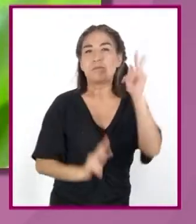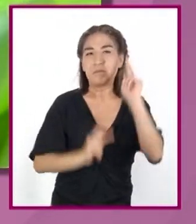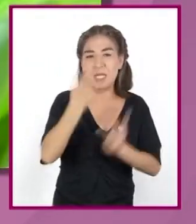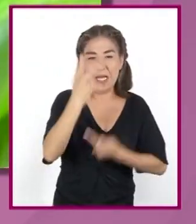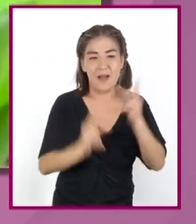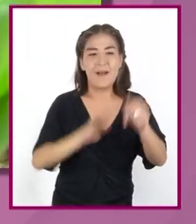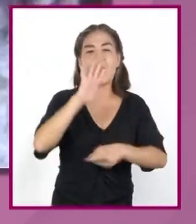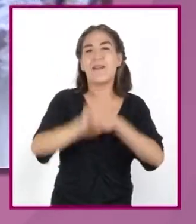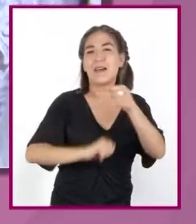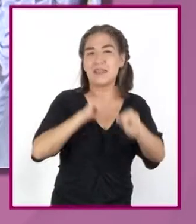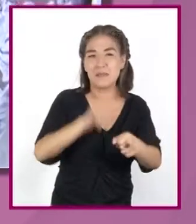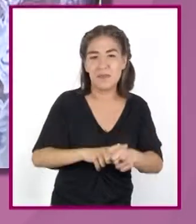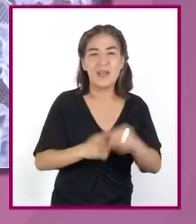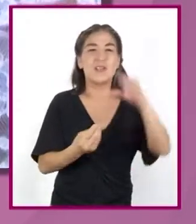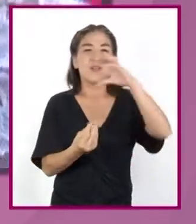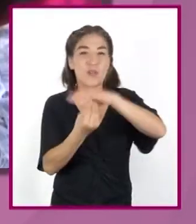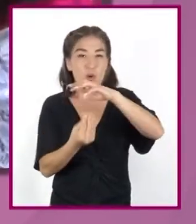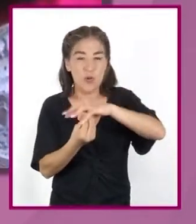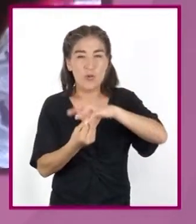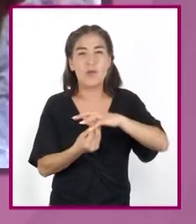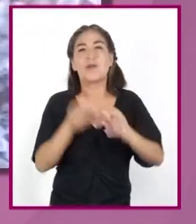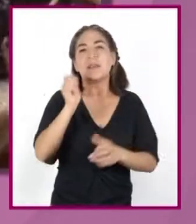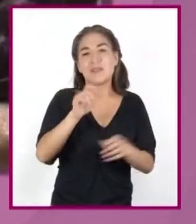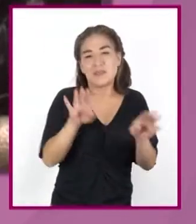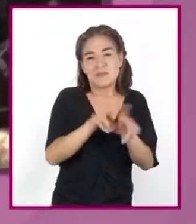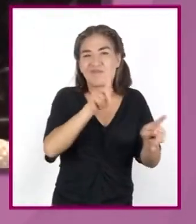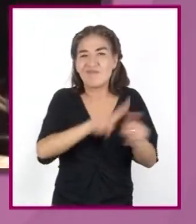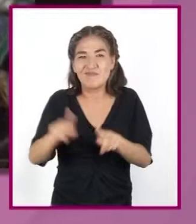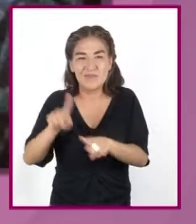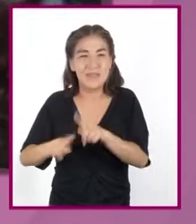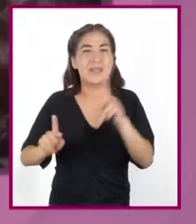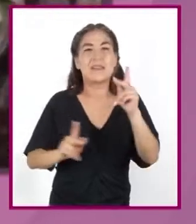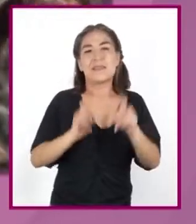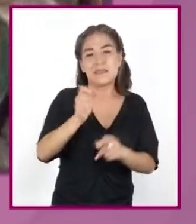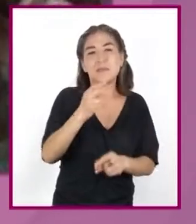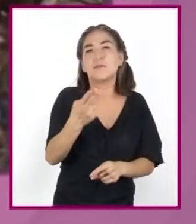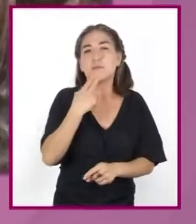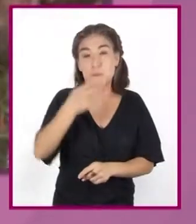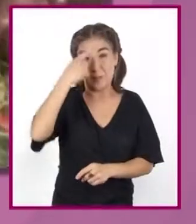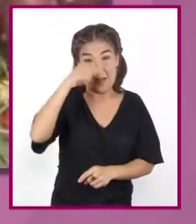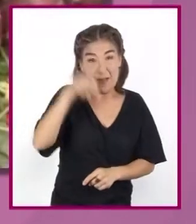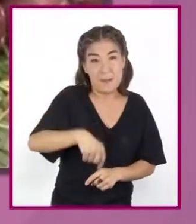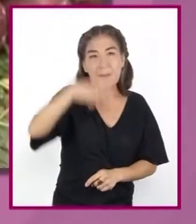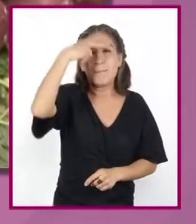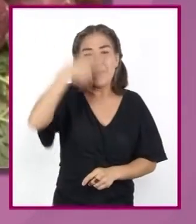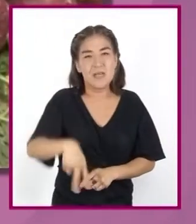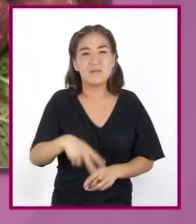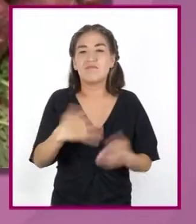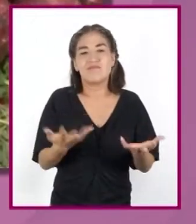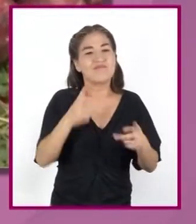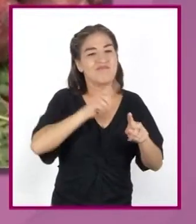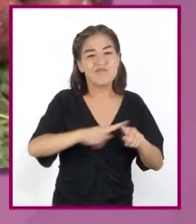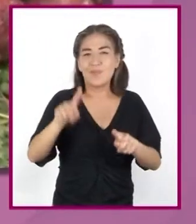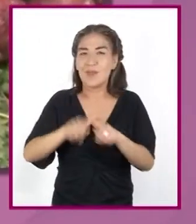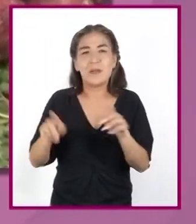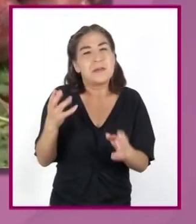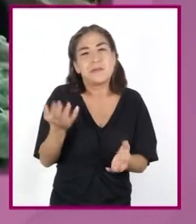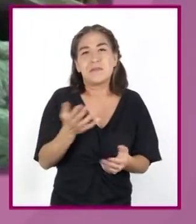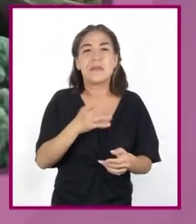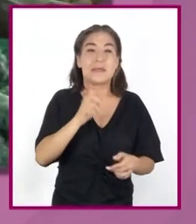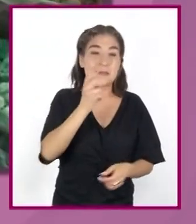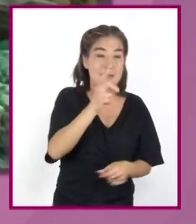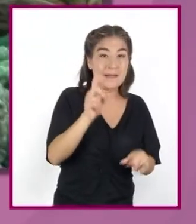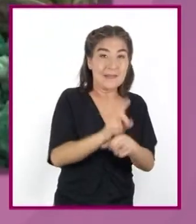plantas, animales, hongos y microorganismos han sido y son utilizadas en México con todo tipo de fines, desde